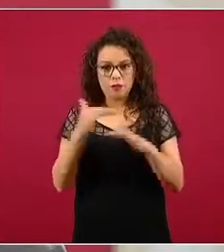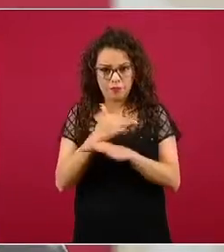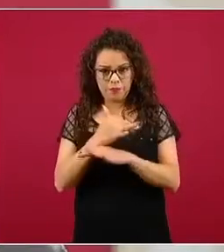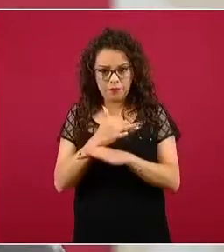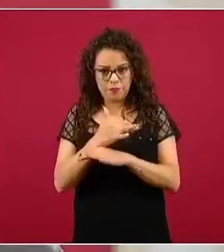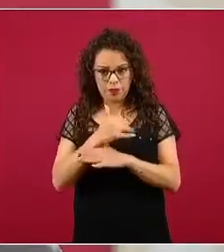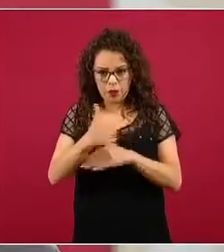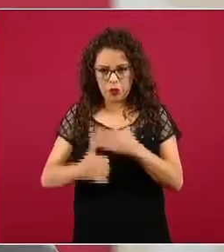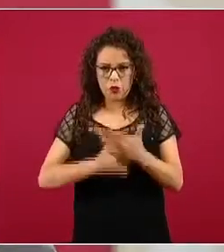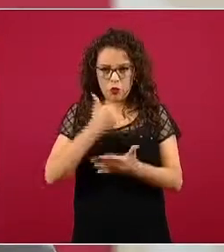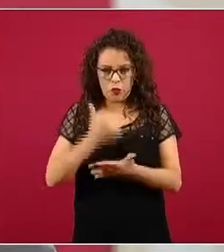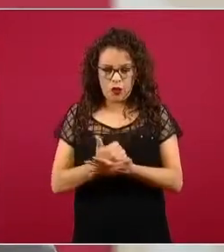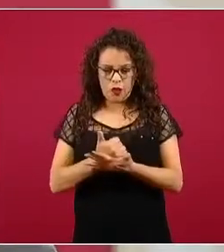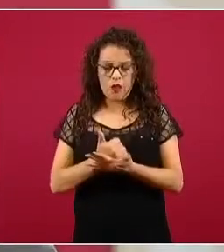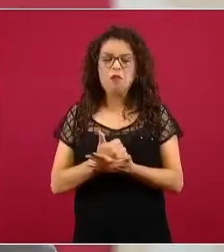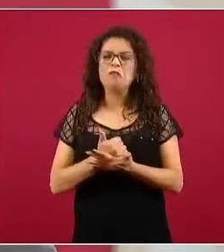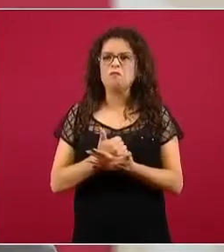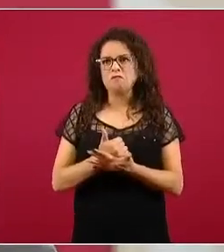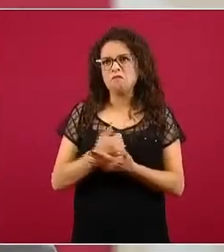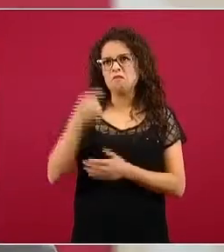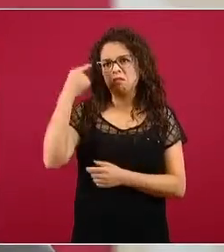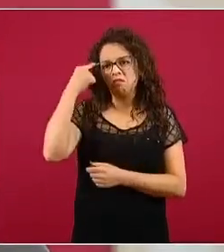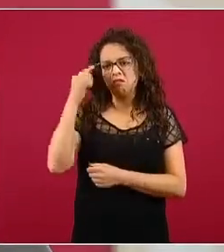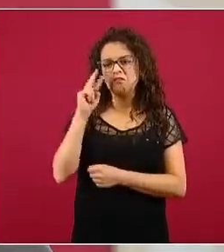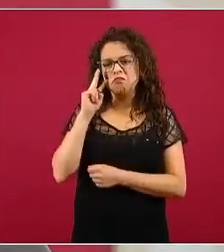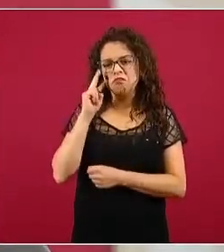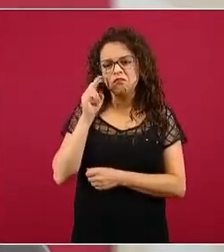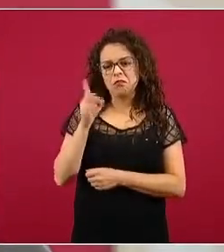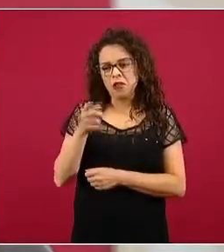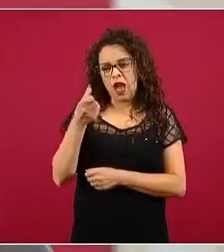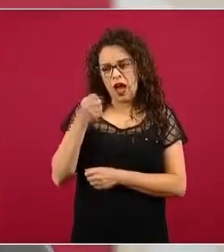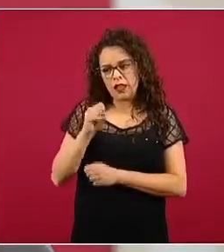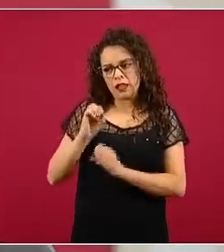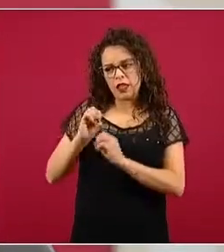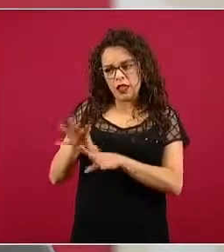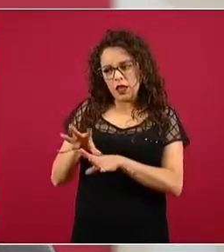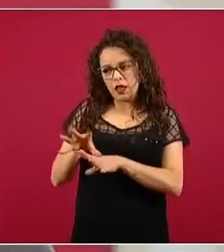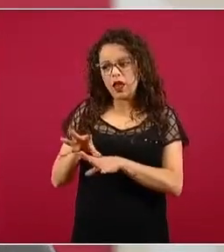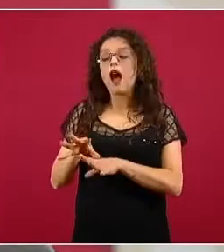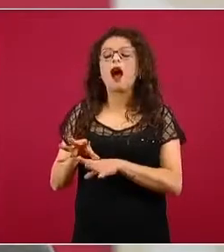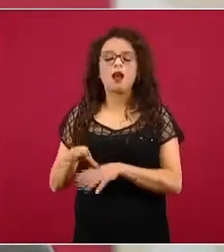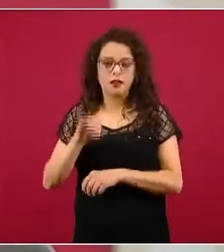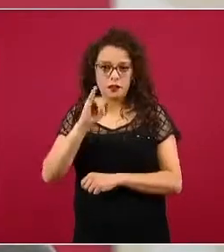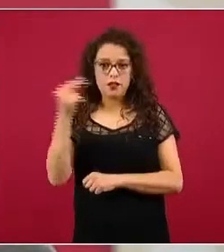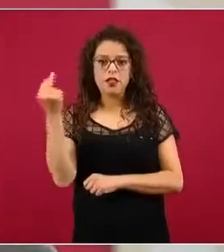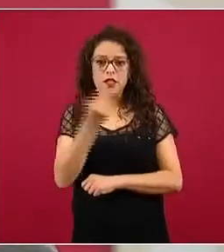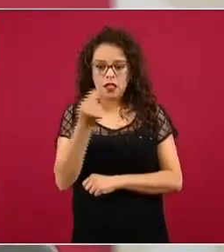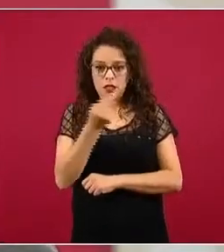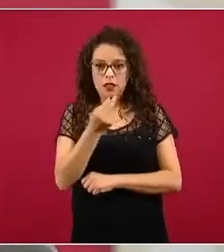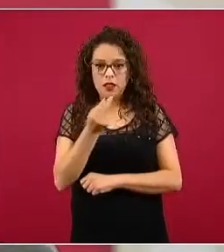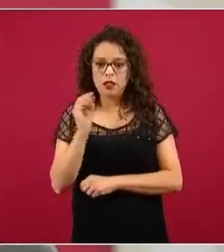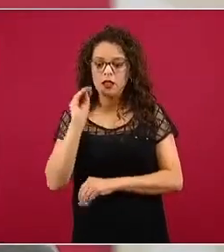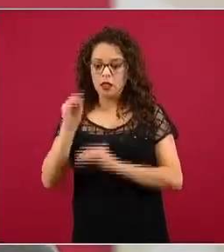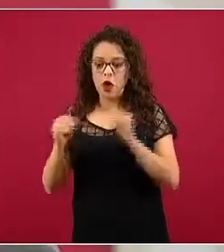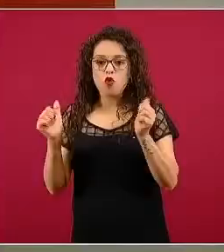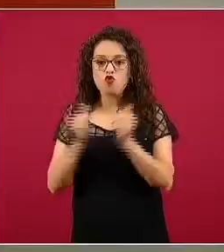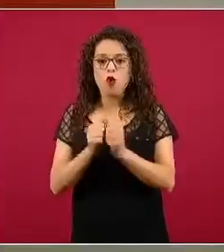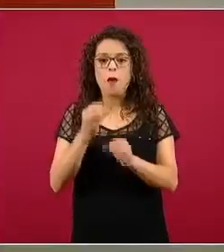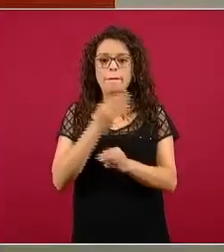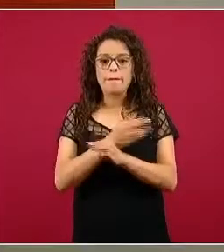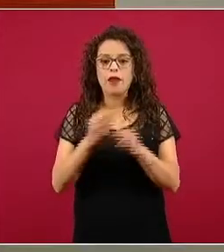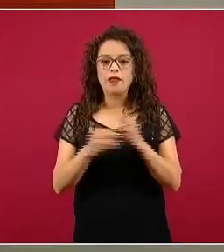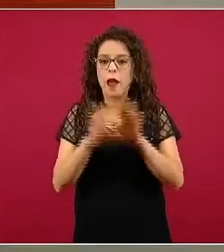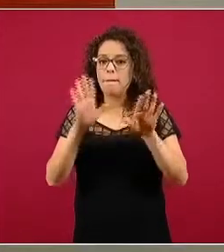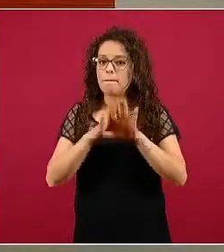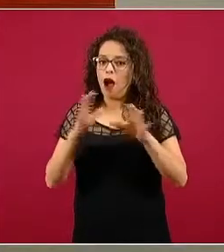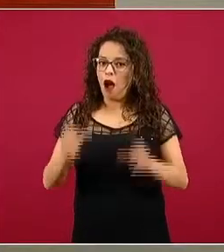conclusión de que se quedara la ciclovía donde está, entonces sí tendría que hacerse con materiales más resistentes, como